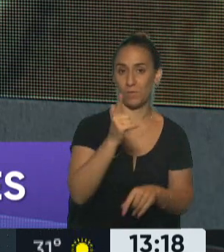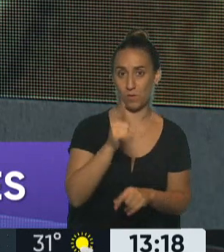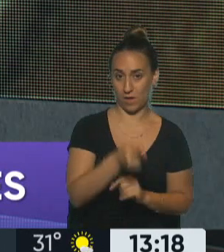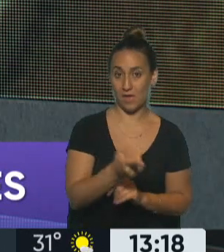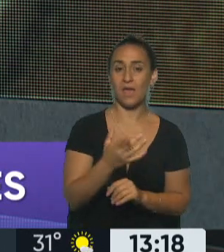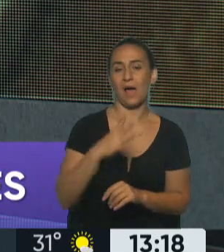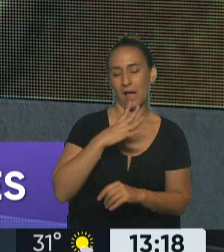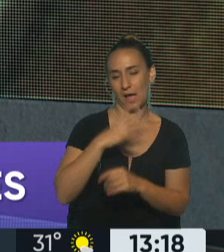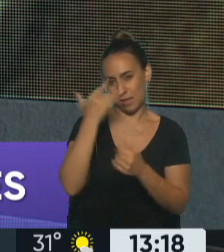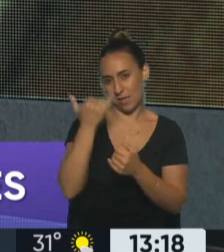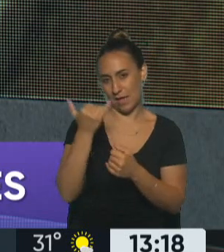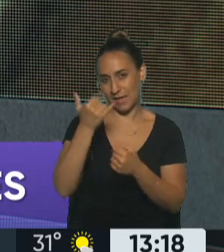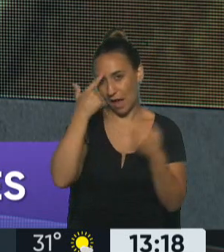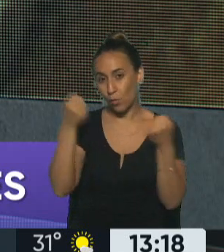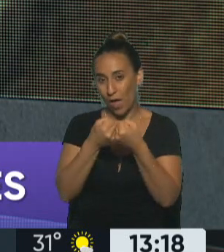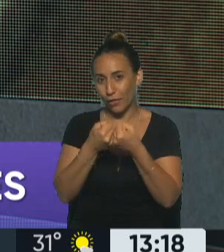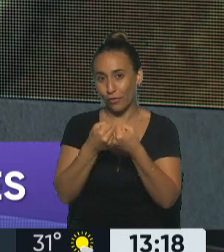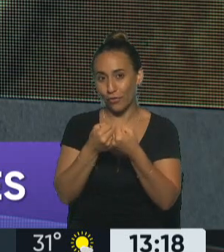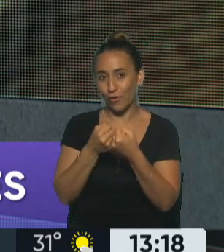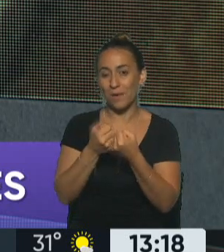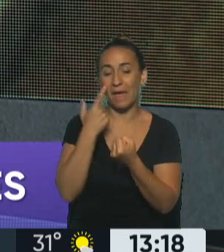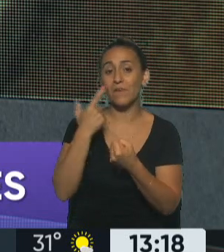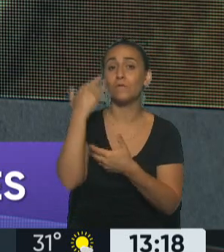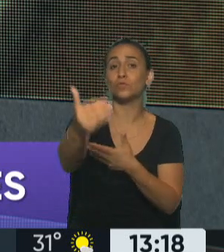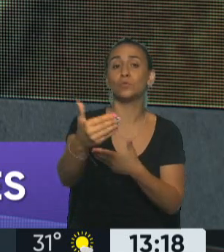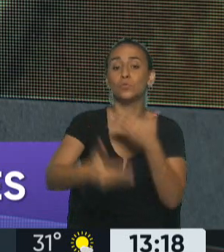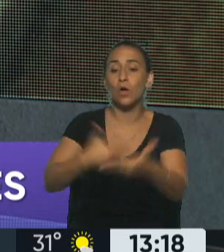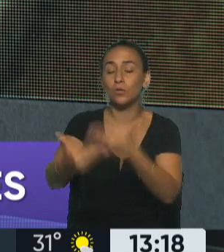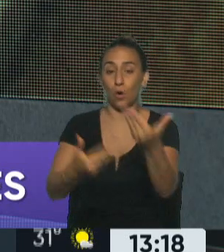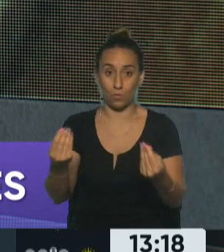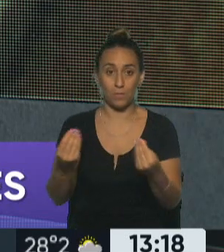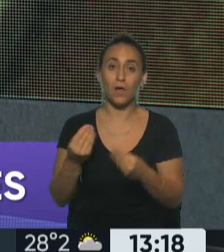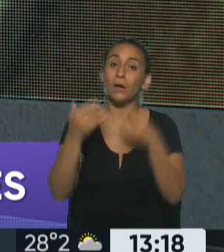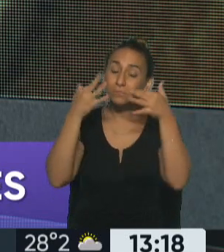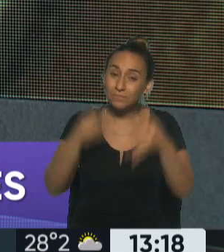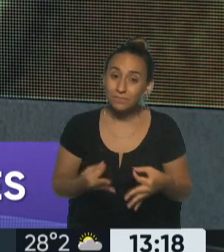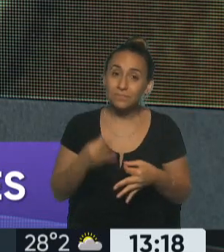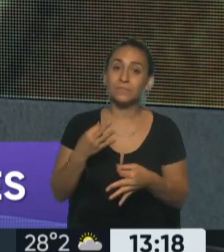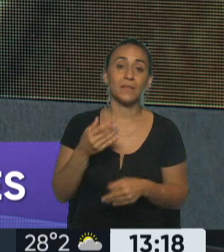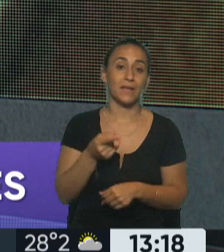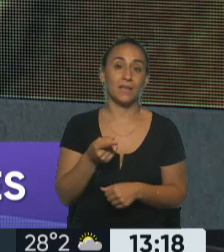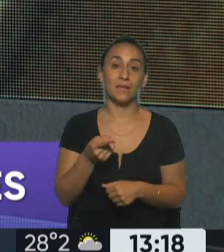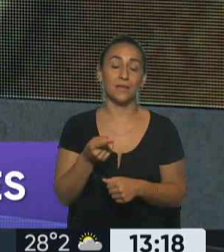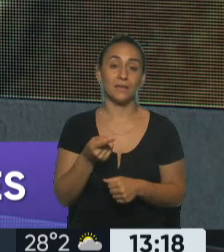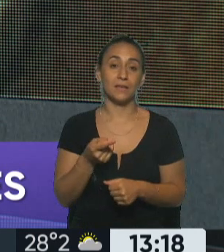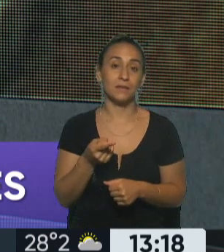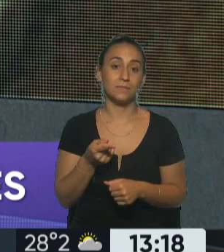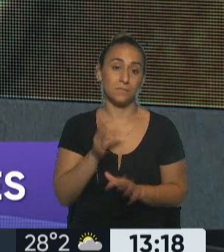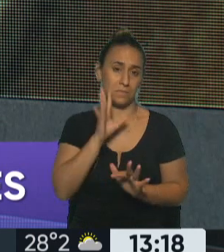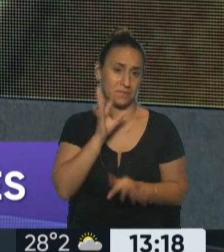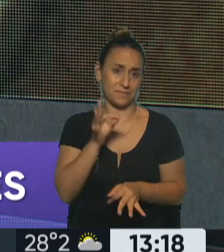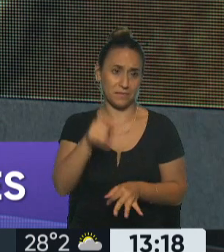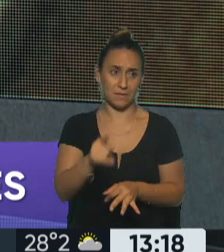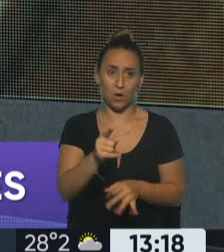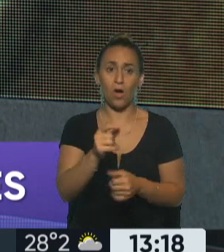avanzando y seguir conversando Y ves que es lo que puede pasar en el futuro sí es cierto que todo esto lo que genera es una caída en la actividad de hecho lo